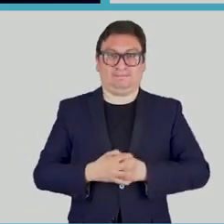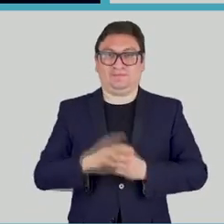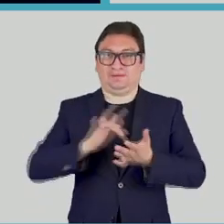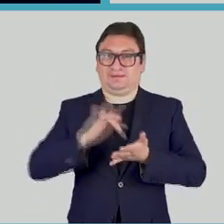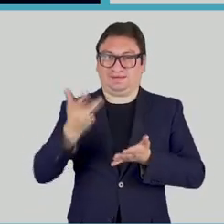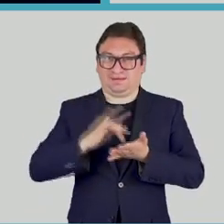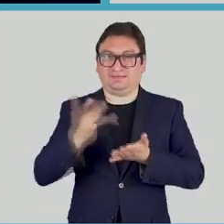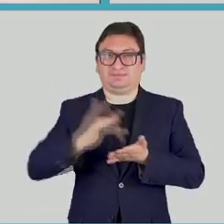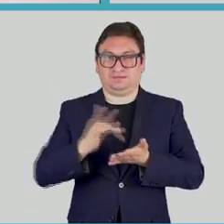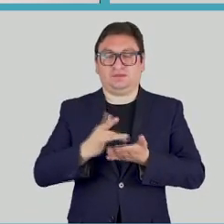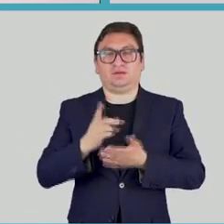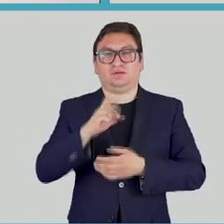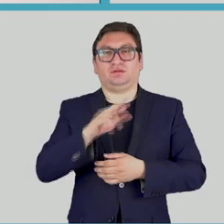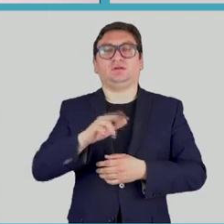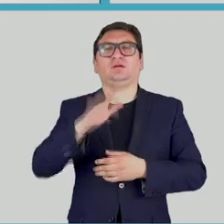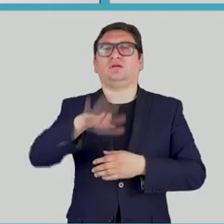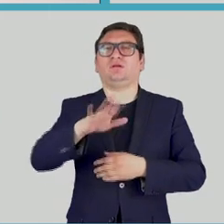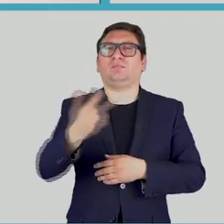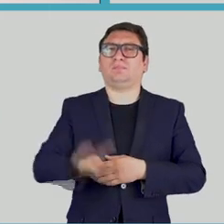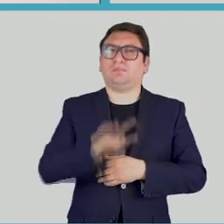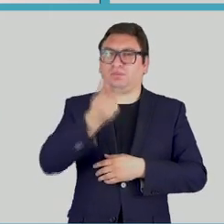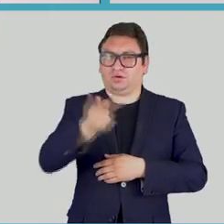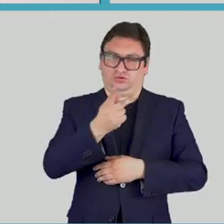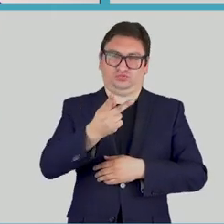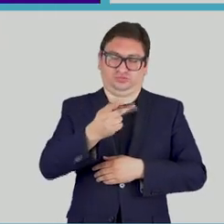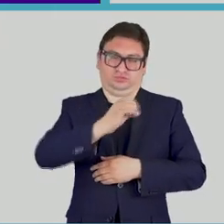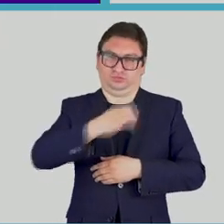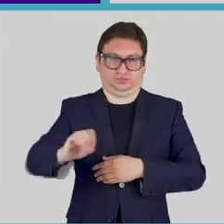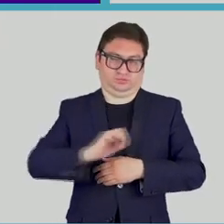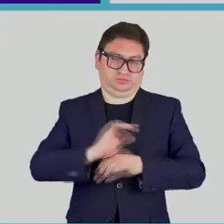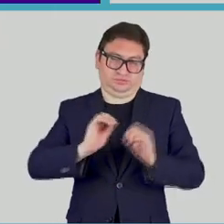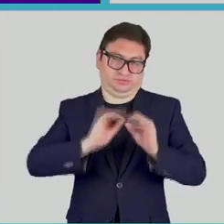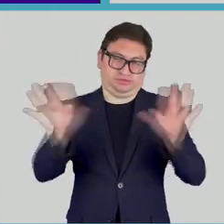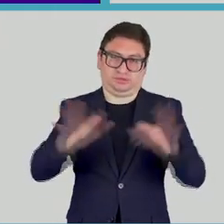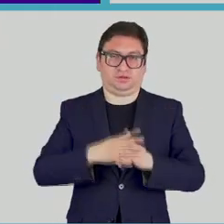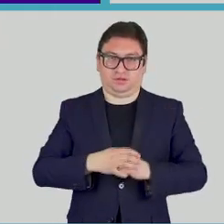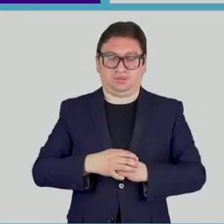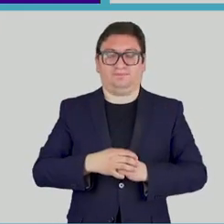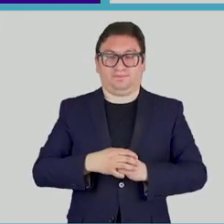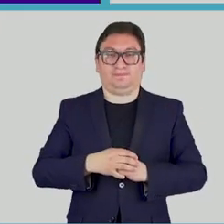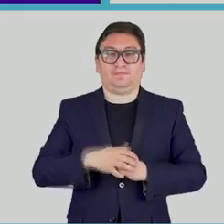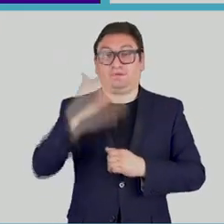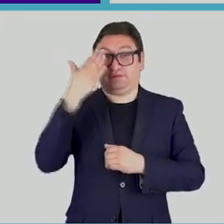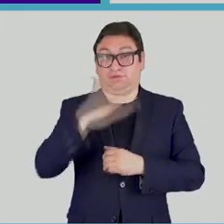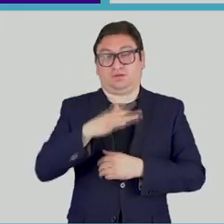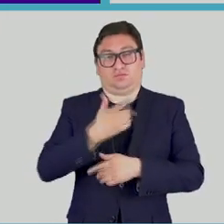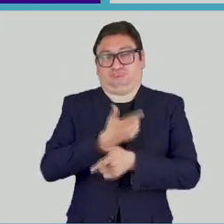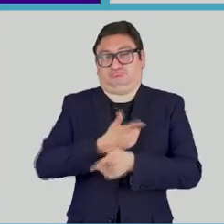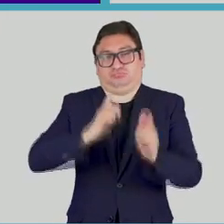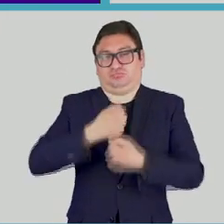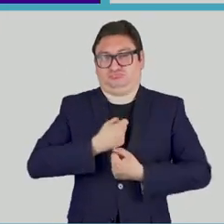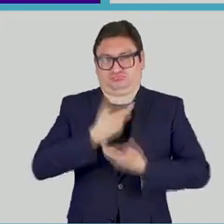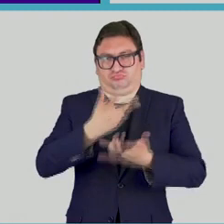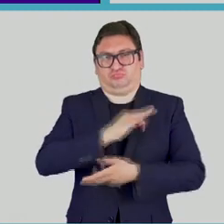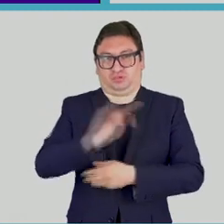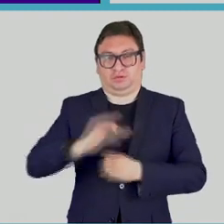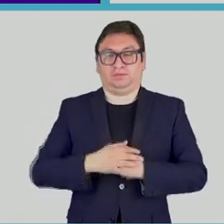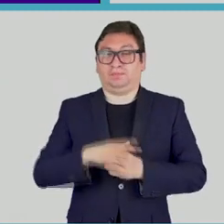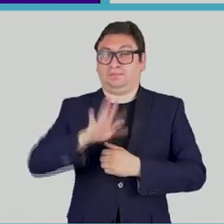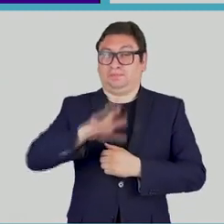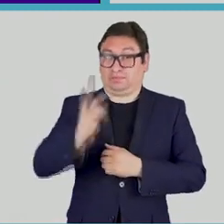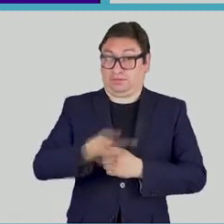Gracias doctor por acompañarnos una pregunta obligada es sin menoscabar la libertad de expresión